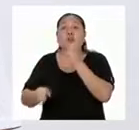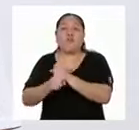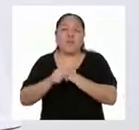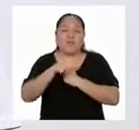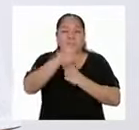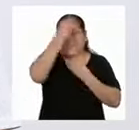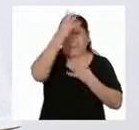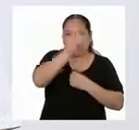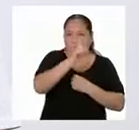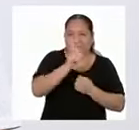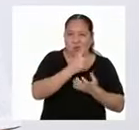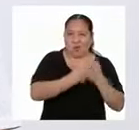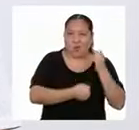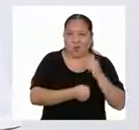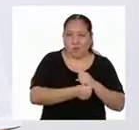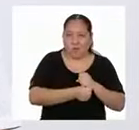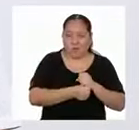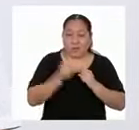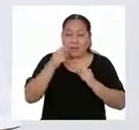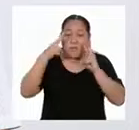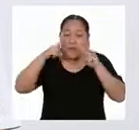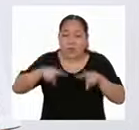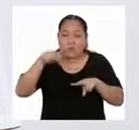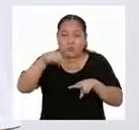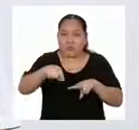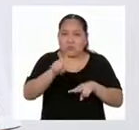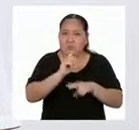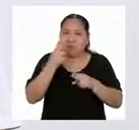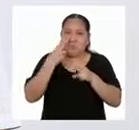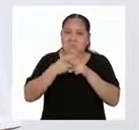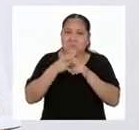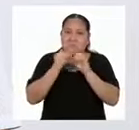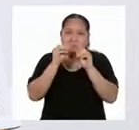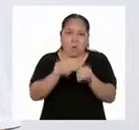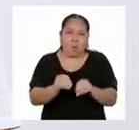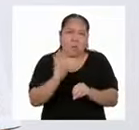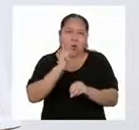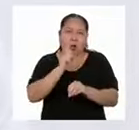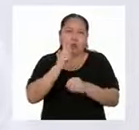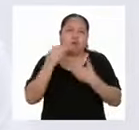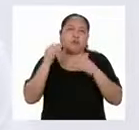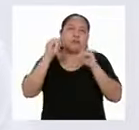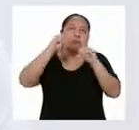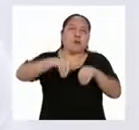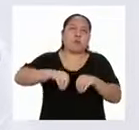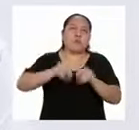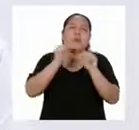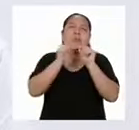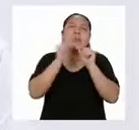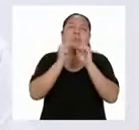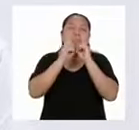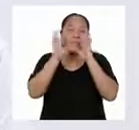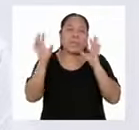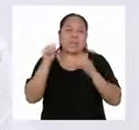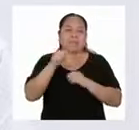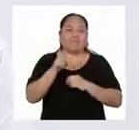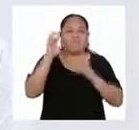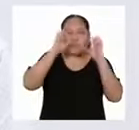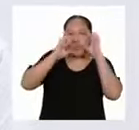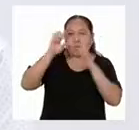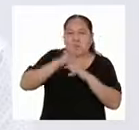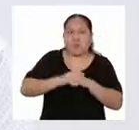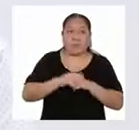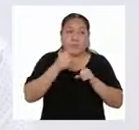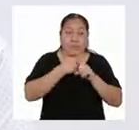un texto que no tiene nombre ni registra fecha, puedes sospechar un poco de lo que te están diciendo. Como dijimos, las fuentes son